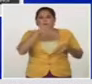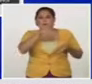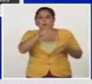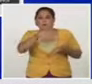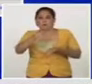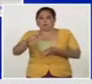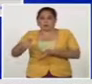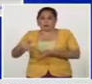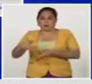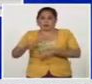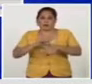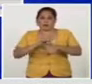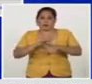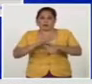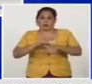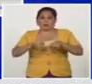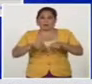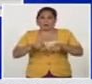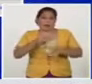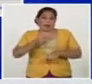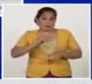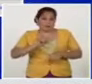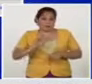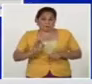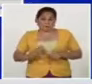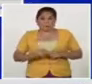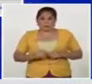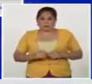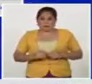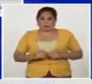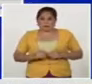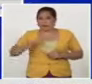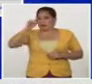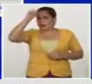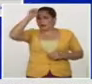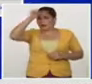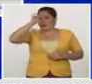con la enfermedad en el día de ayer. La India el